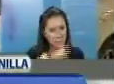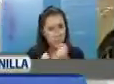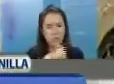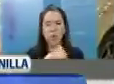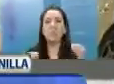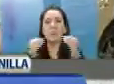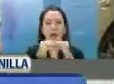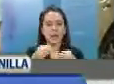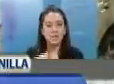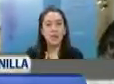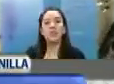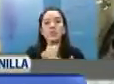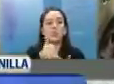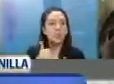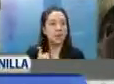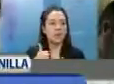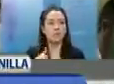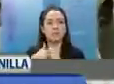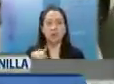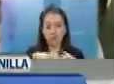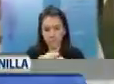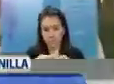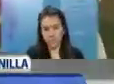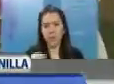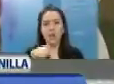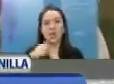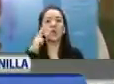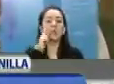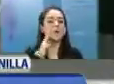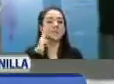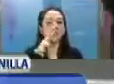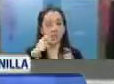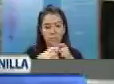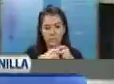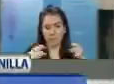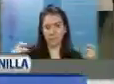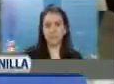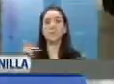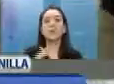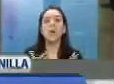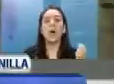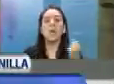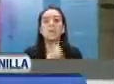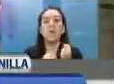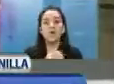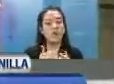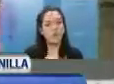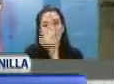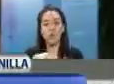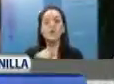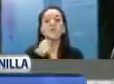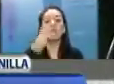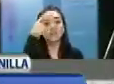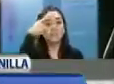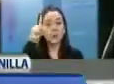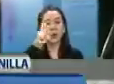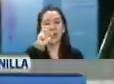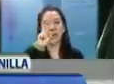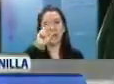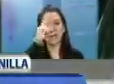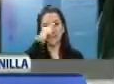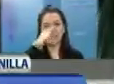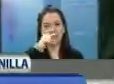la verificación. Con esa información, entonces se entró de nuevo a hacer las